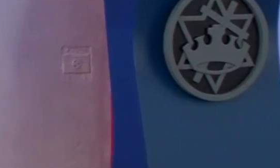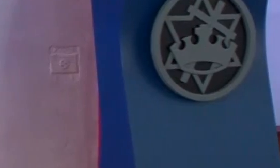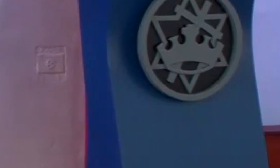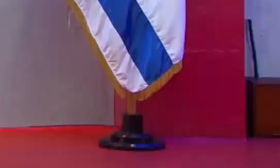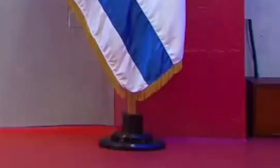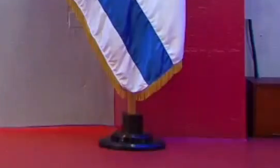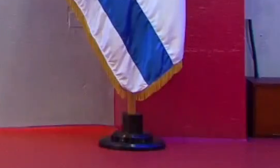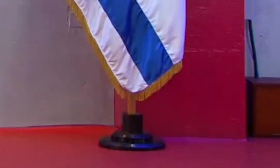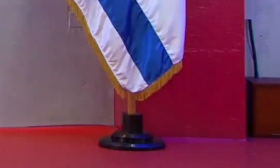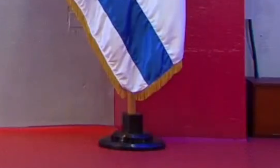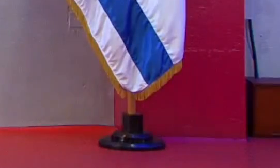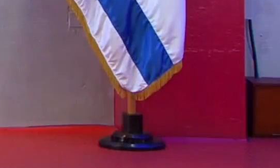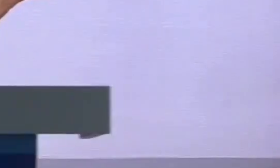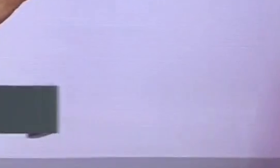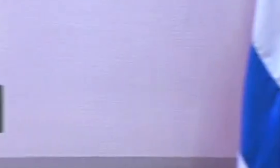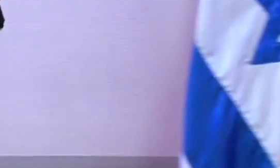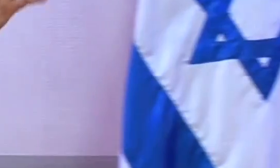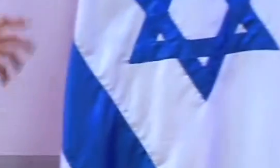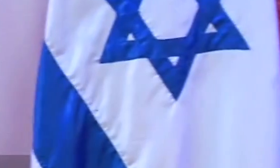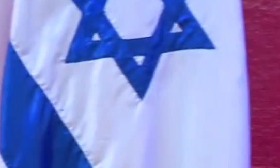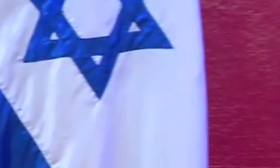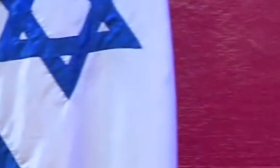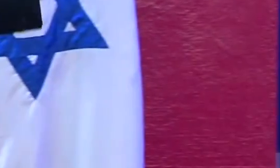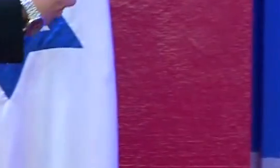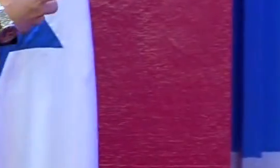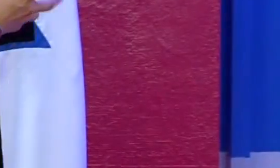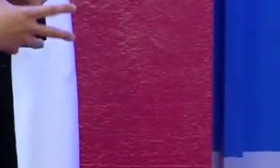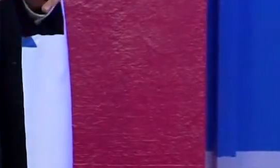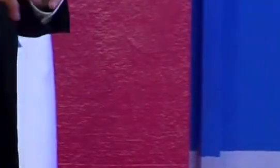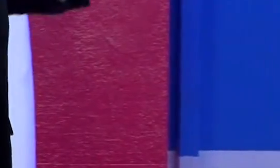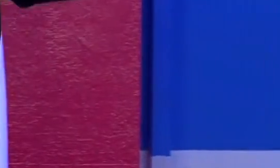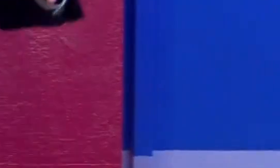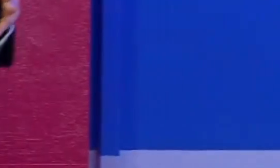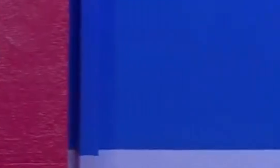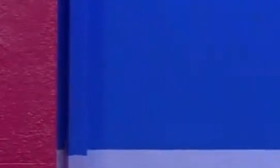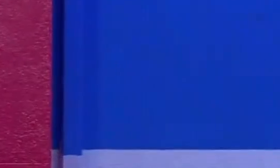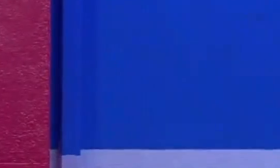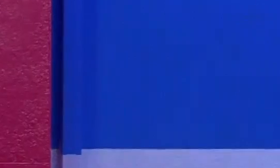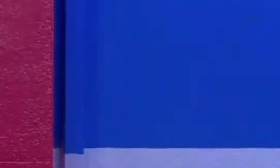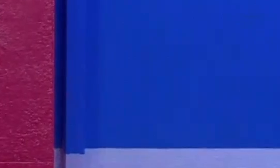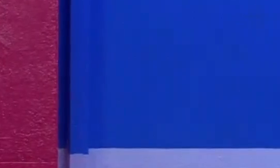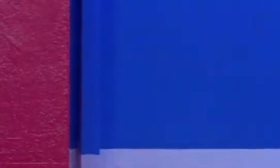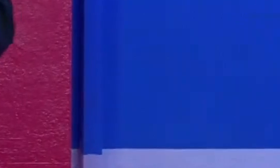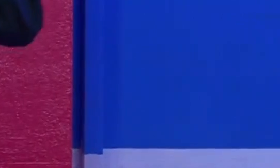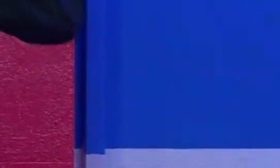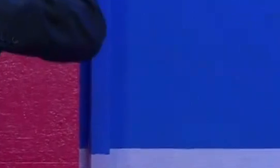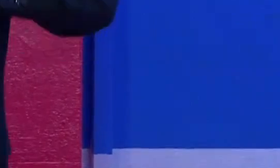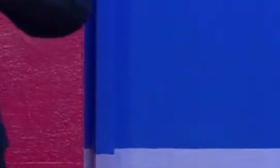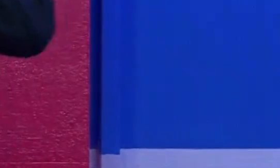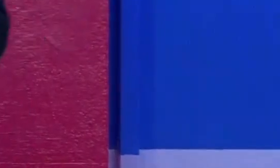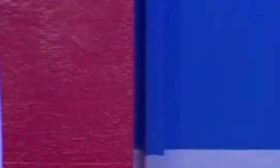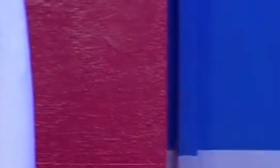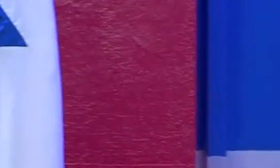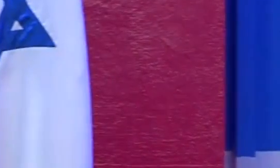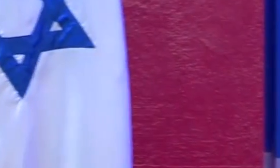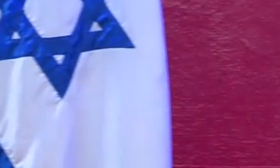tuvieron el privilegio de conocer lo que aquí se hacía y decía josé luís ellos lo hicieron porque ven lo que aquí se hace bueno la gente dice y cómo es que